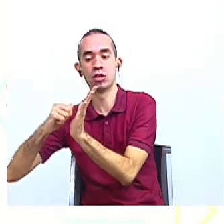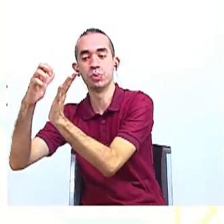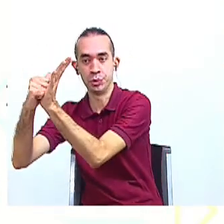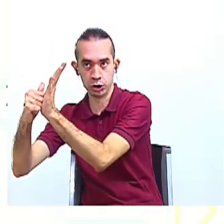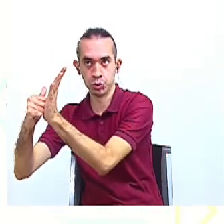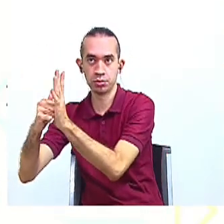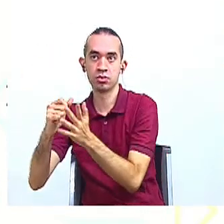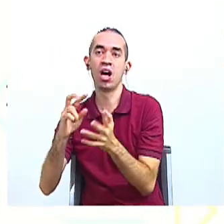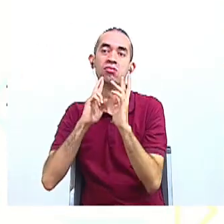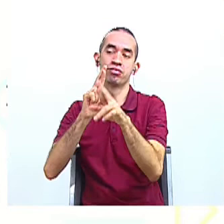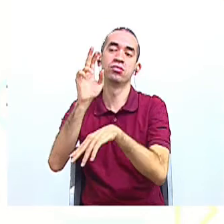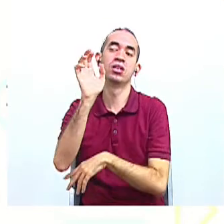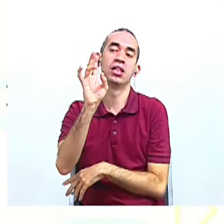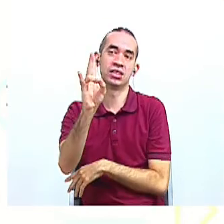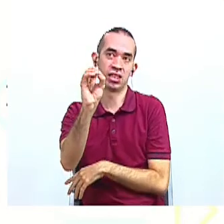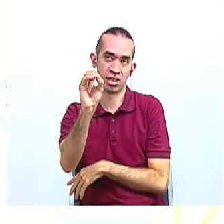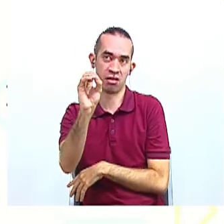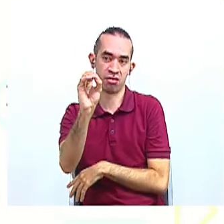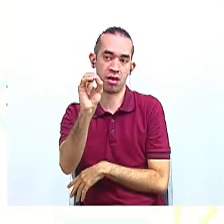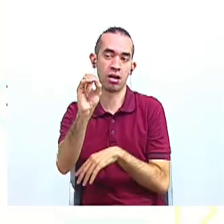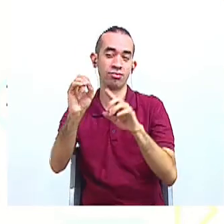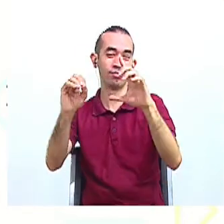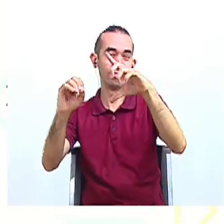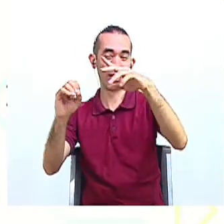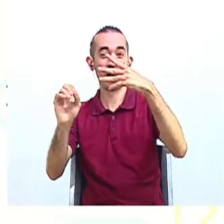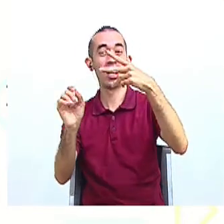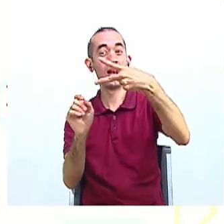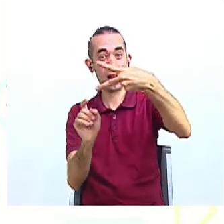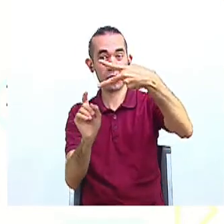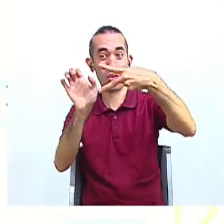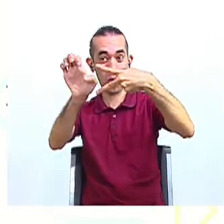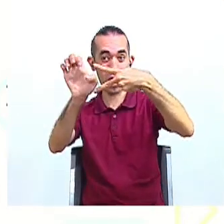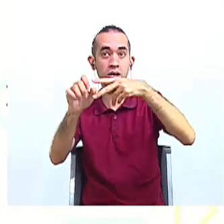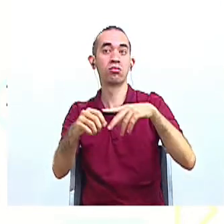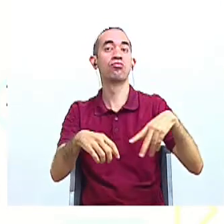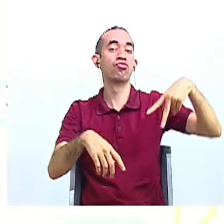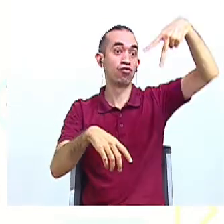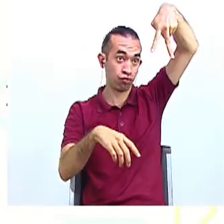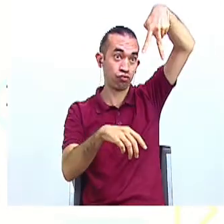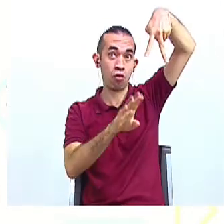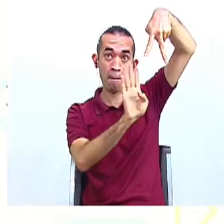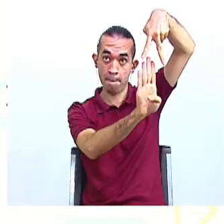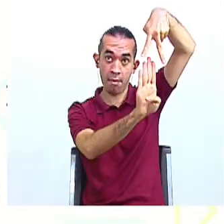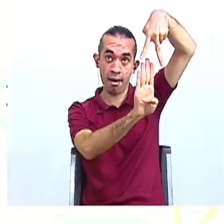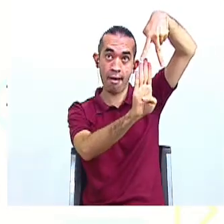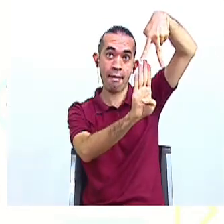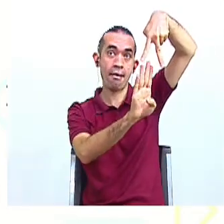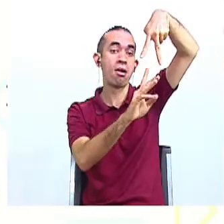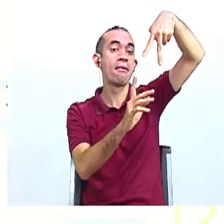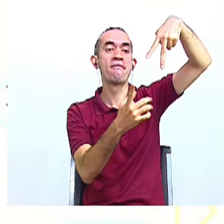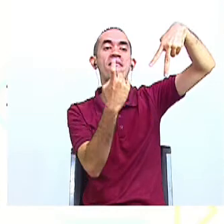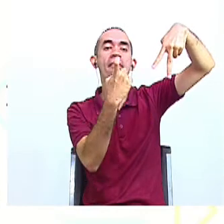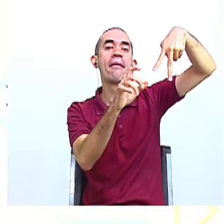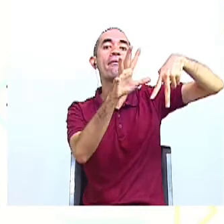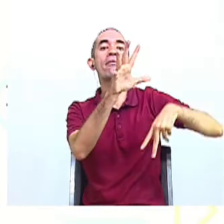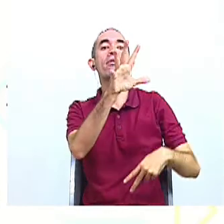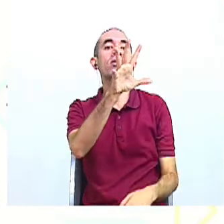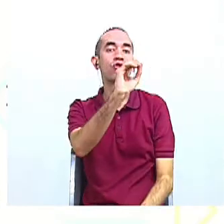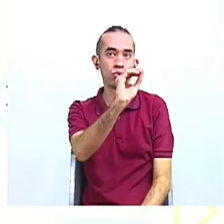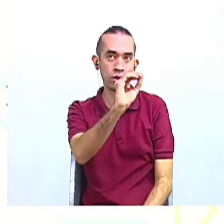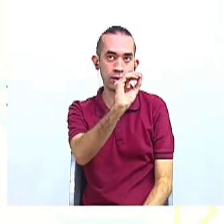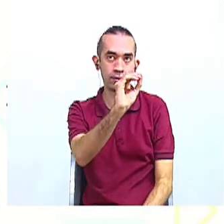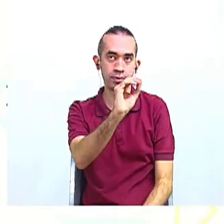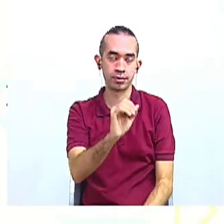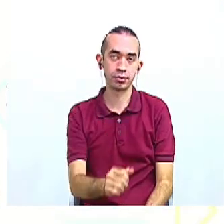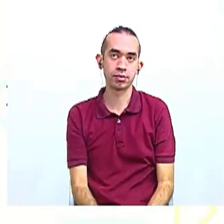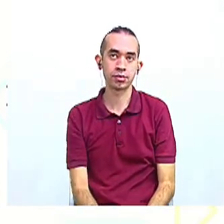70 y en el otro triángulo, la medida del ángulo B que nos hace falta